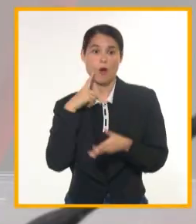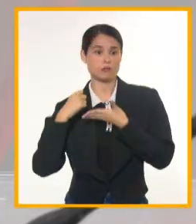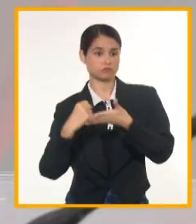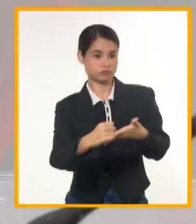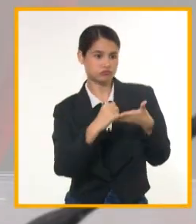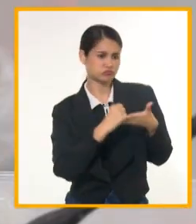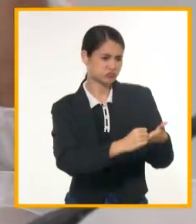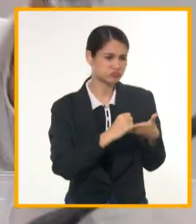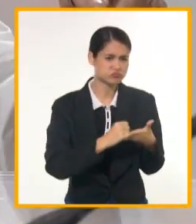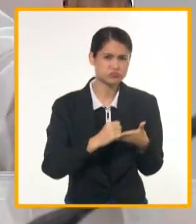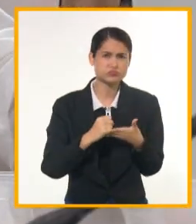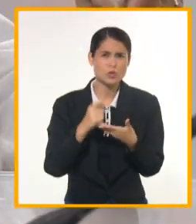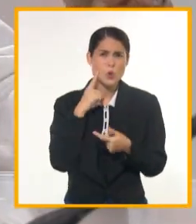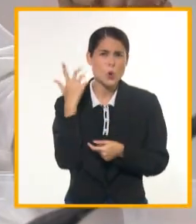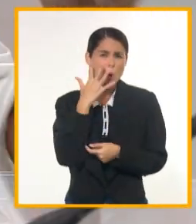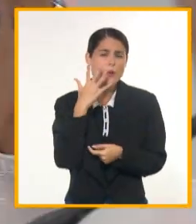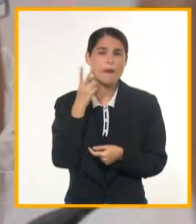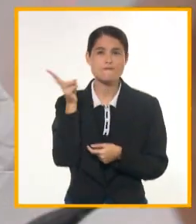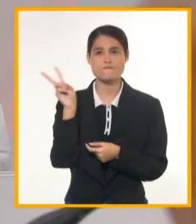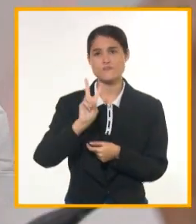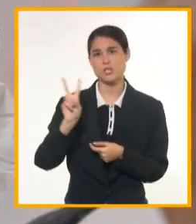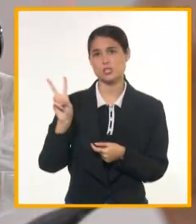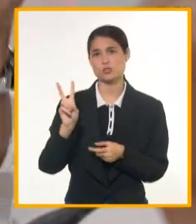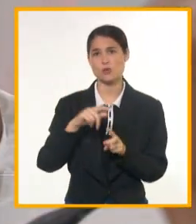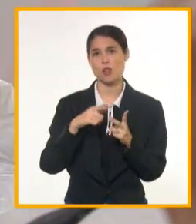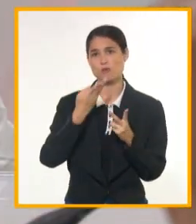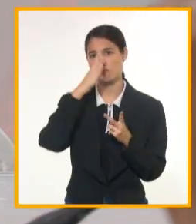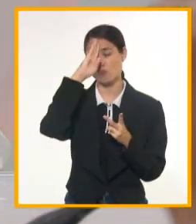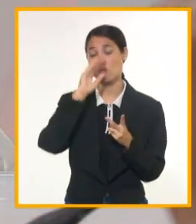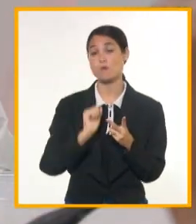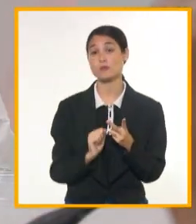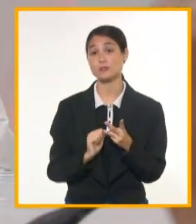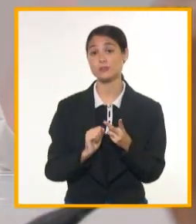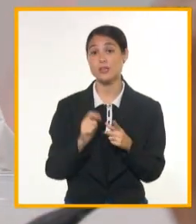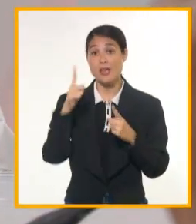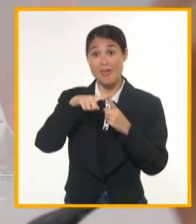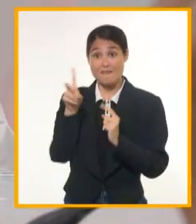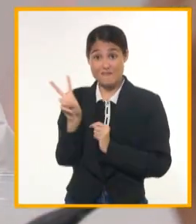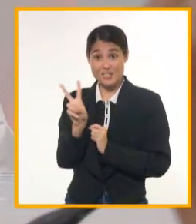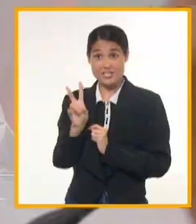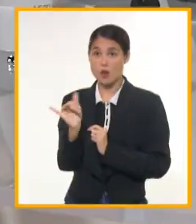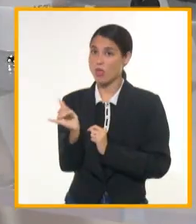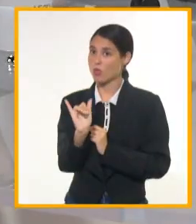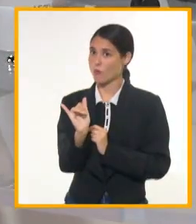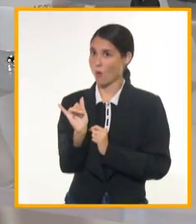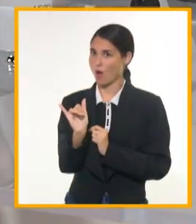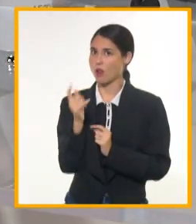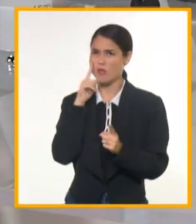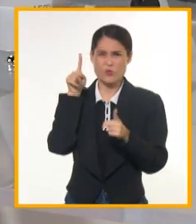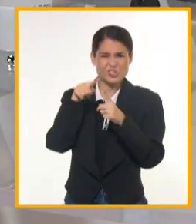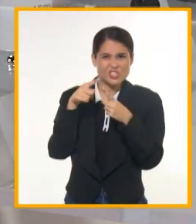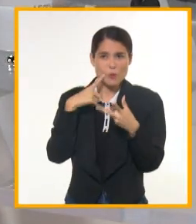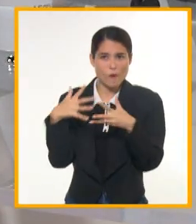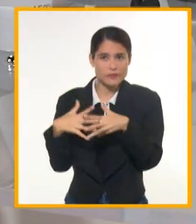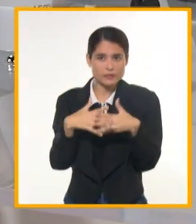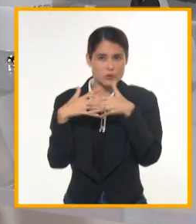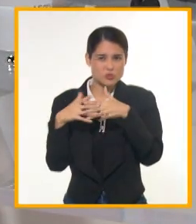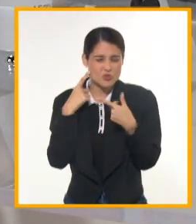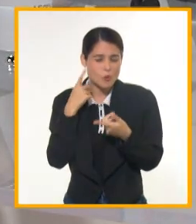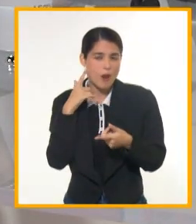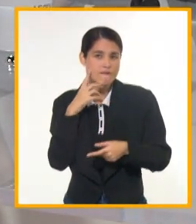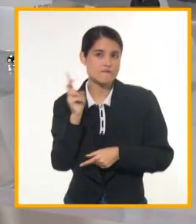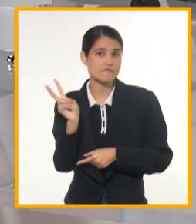Cuba y con Venezuela, que Venezuela fue otro objetivo, de esta gira. No, y recordabas, Marina, el